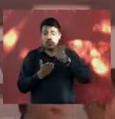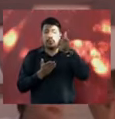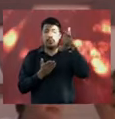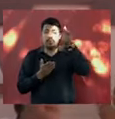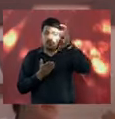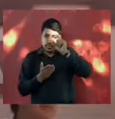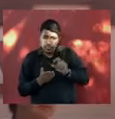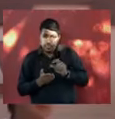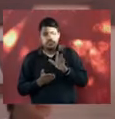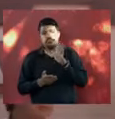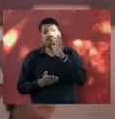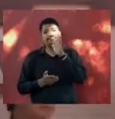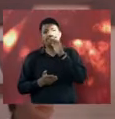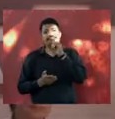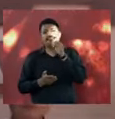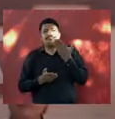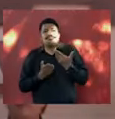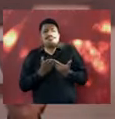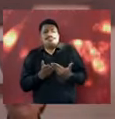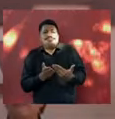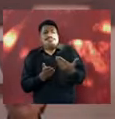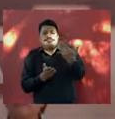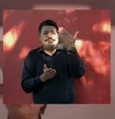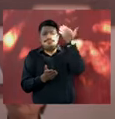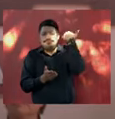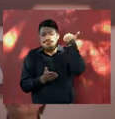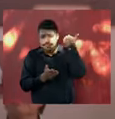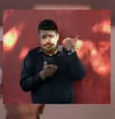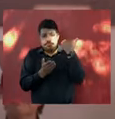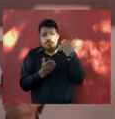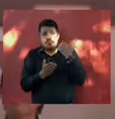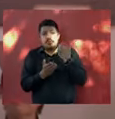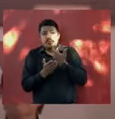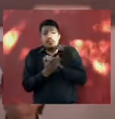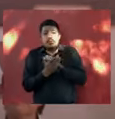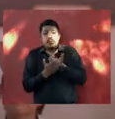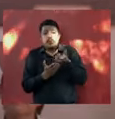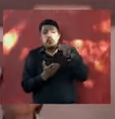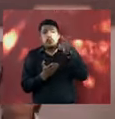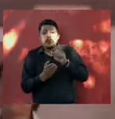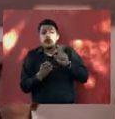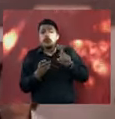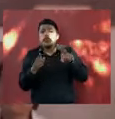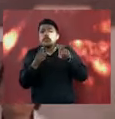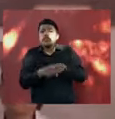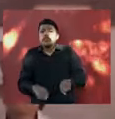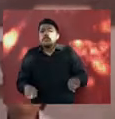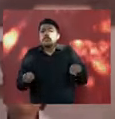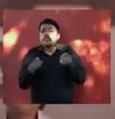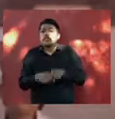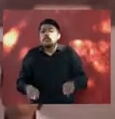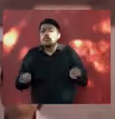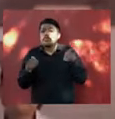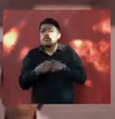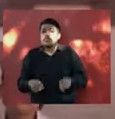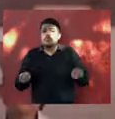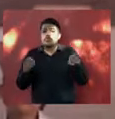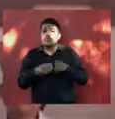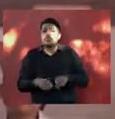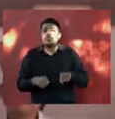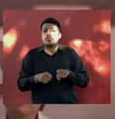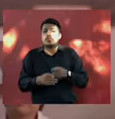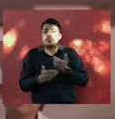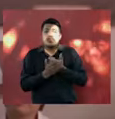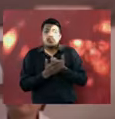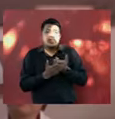regresemos al tiempo pasado, donde el salario mínimo no aumentaba y no aumentaba y cada vez era un salario